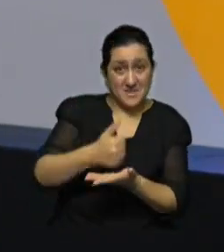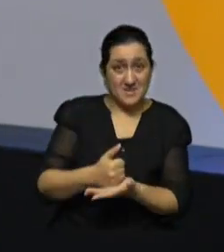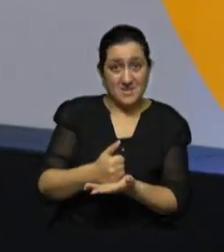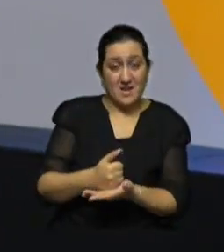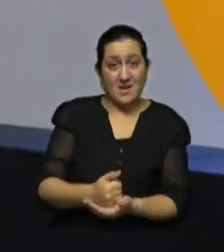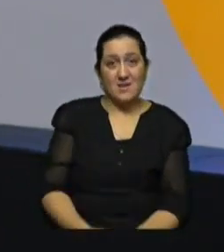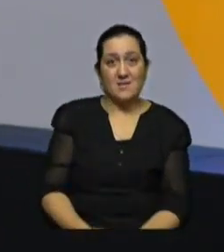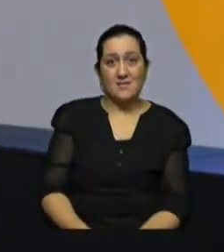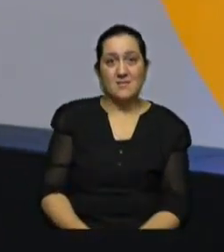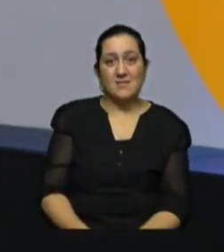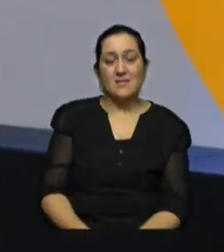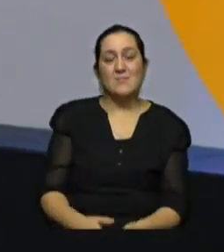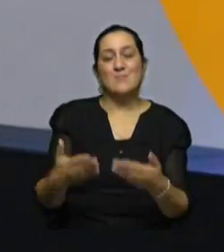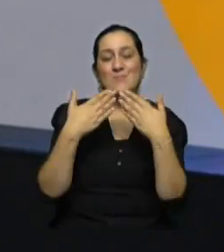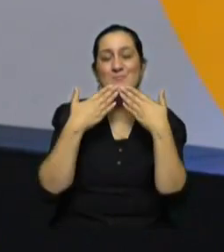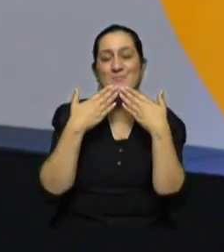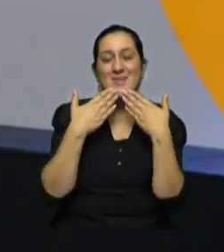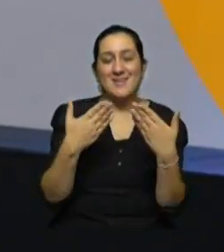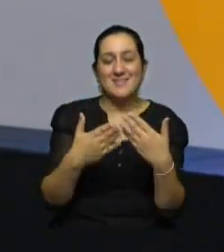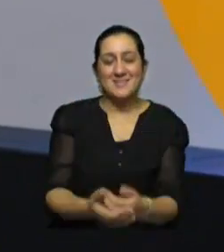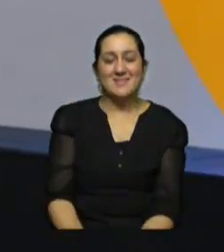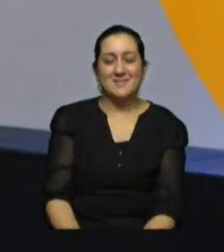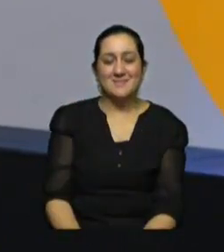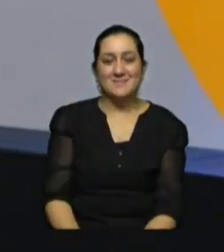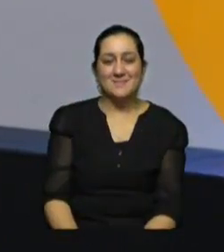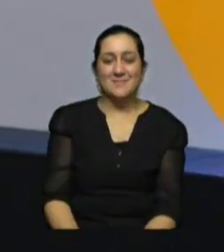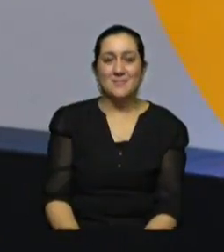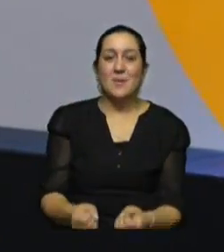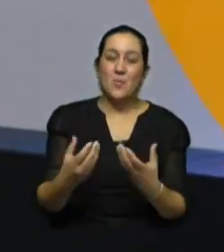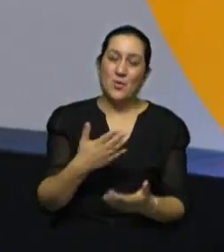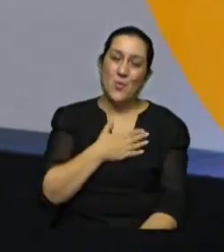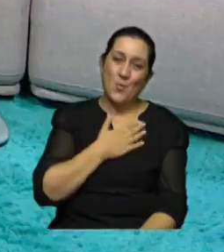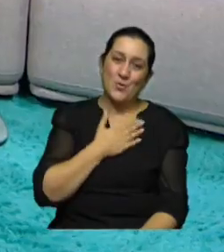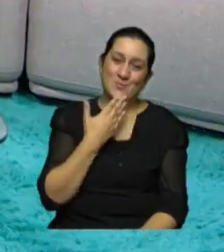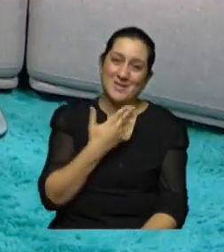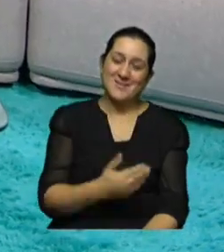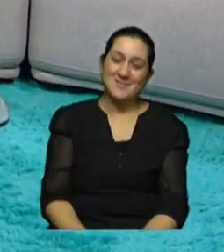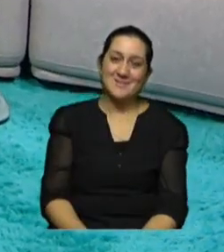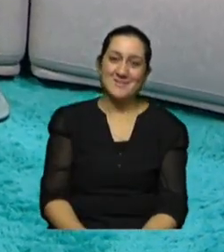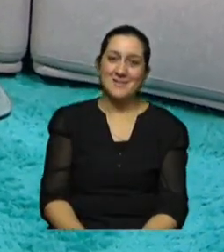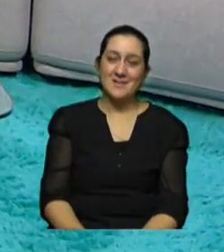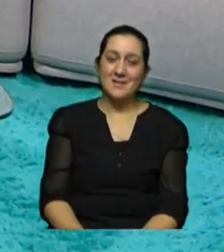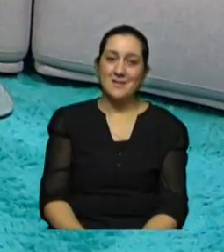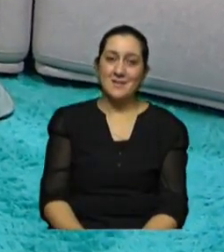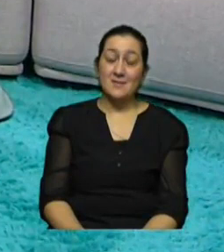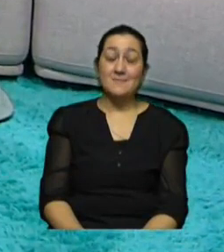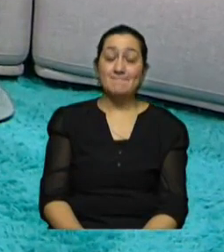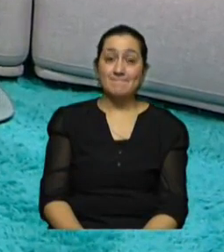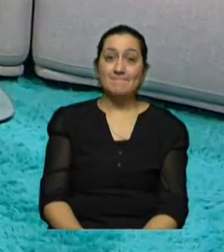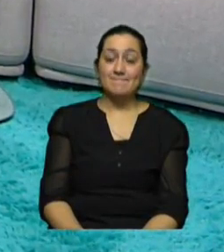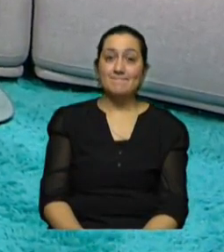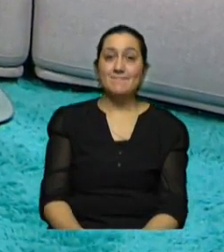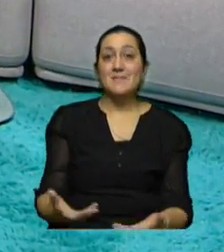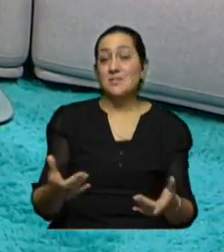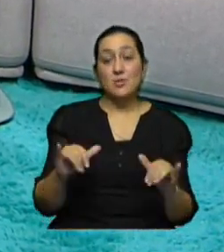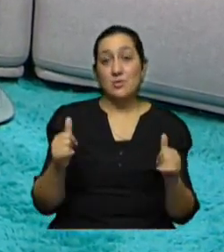vamos a secuestrar acá. Muchísimas gracias, Alejandra. Bueno, un gusto. Muchas gracias. ¡Qué brutal! Y nos